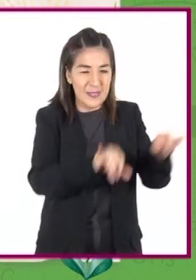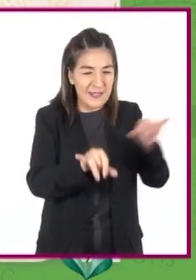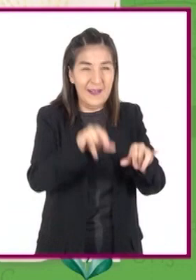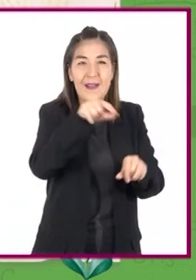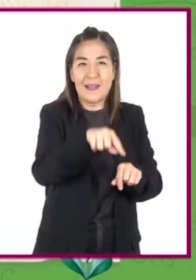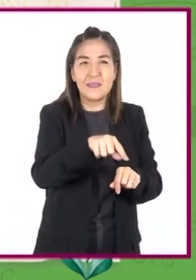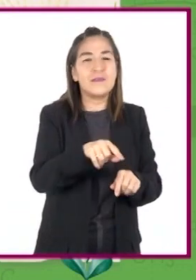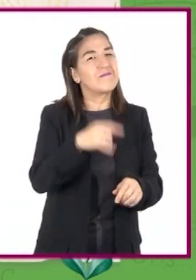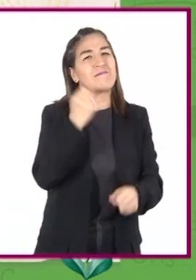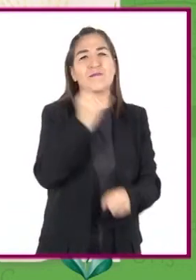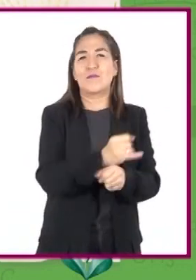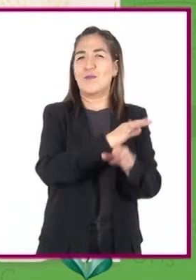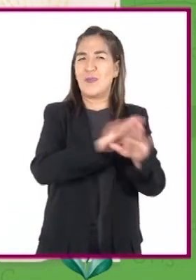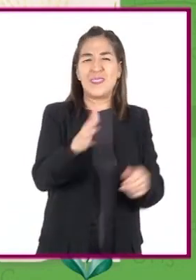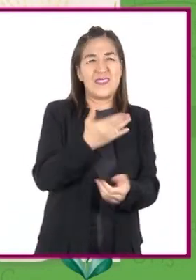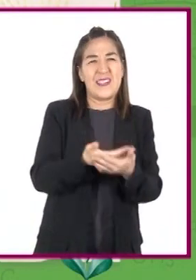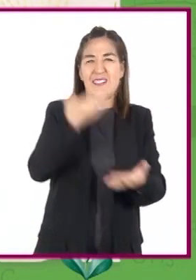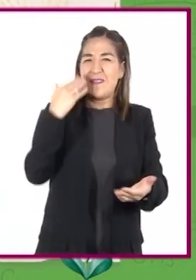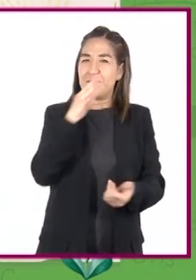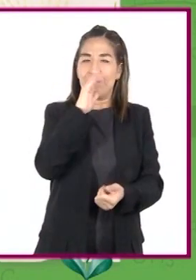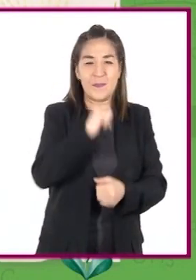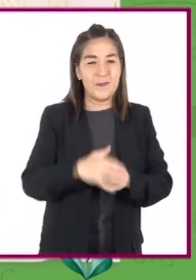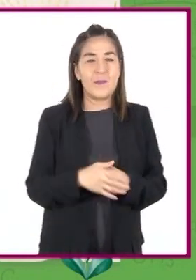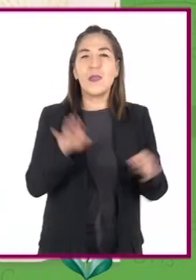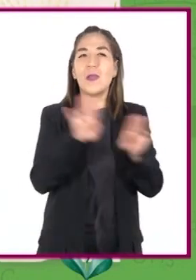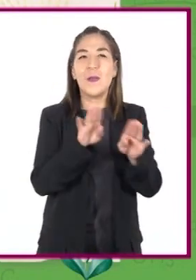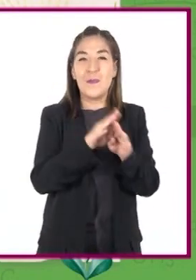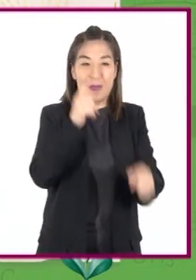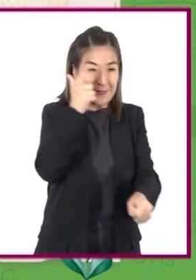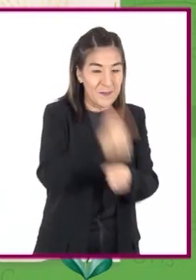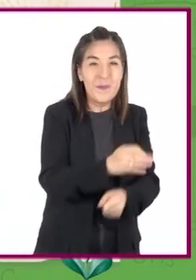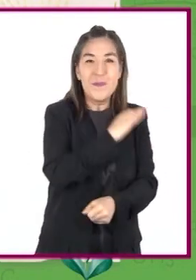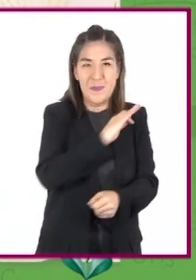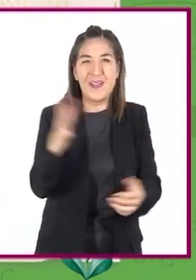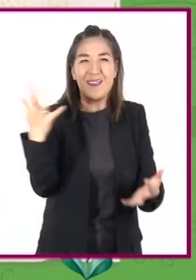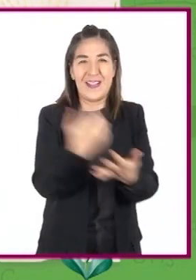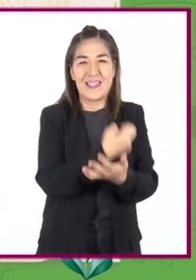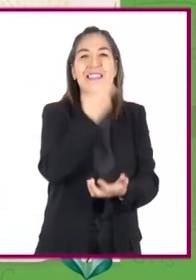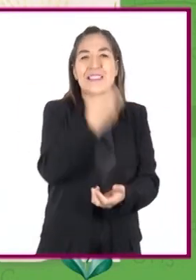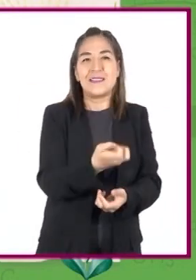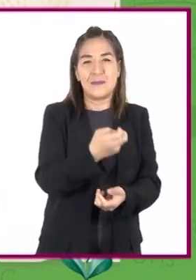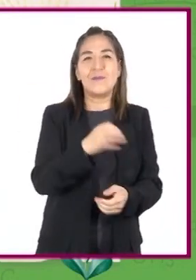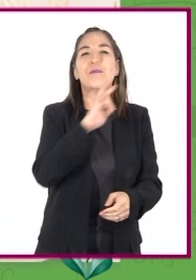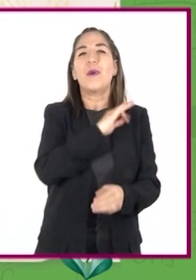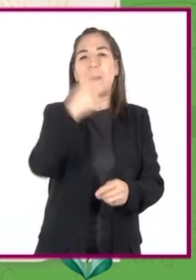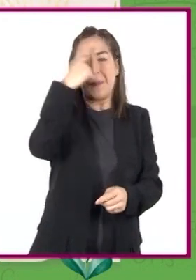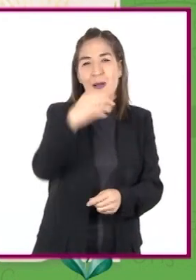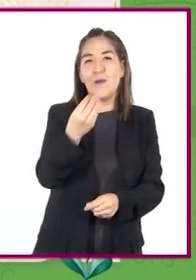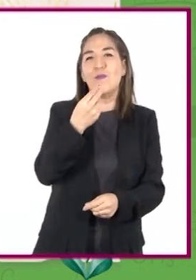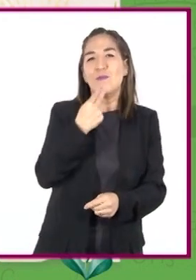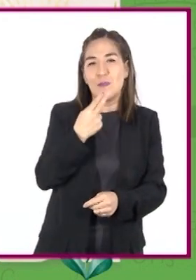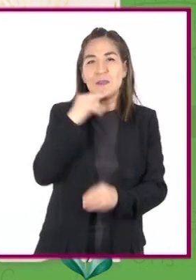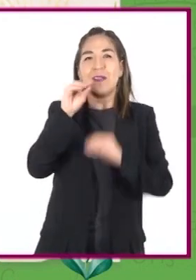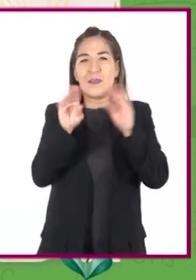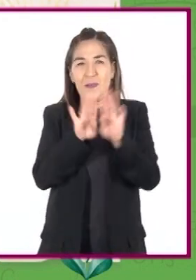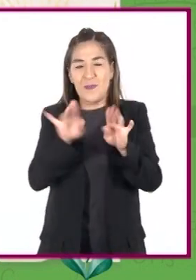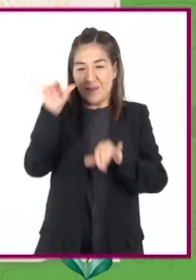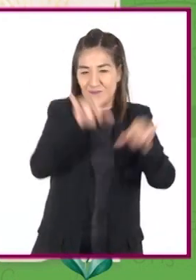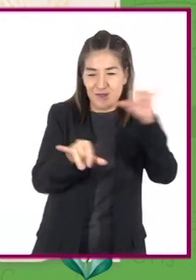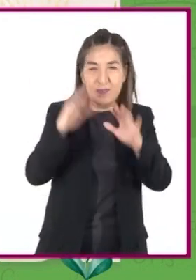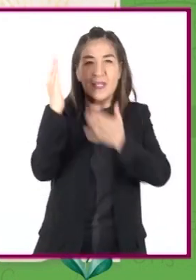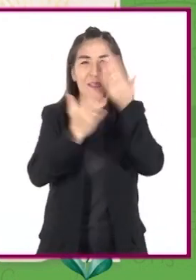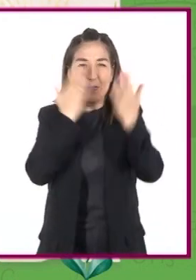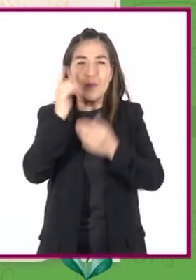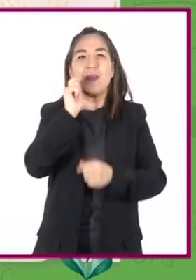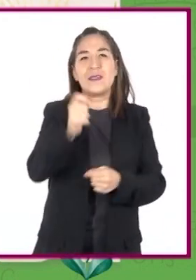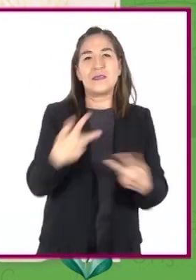entonces imposible. Si pudiera lograrlo, las células en cultivo podrían usarse para todo tipo de estudios, sobre